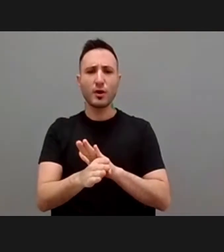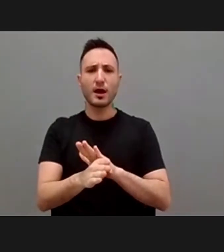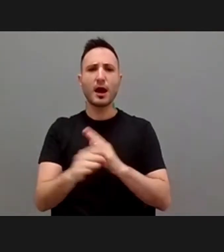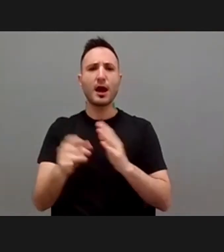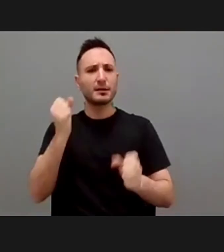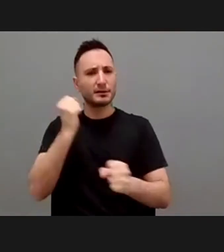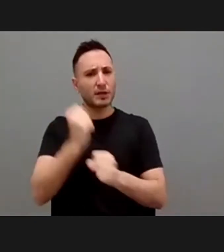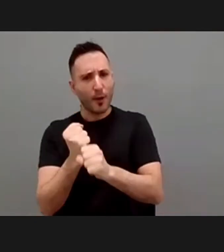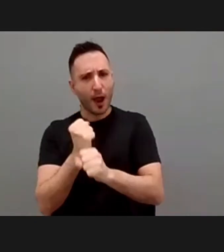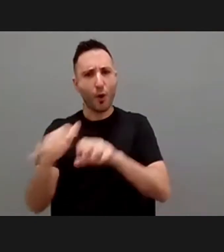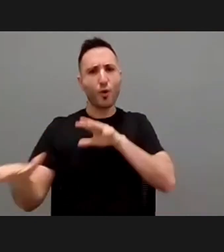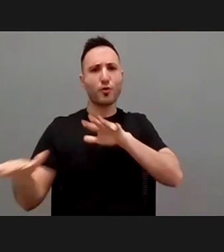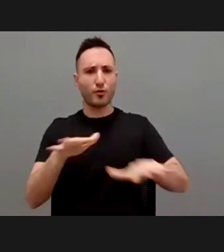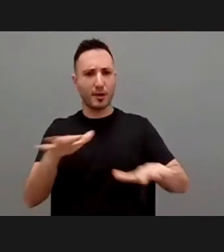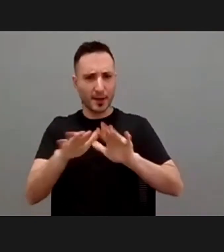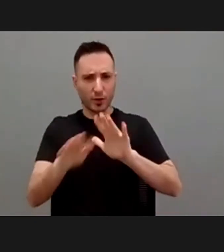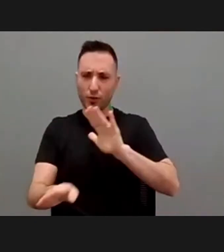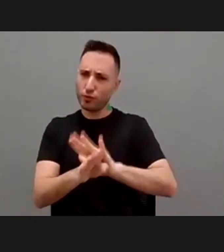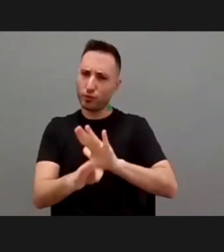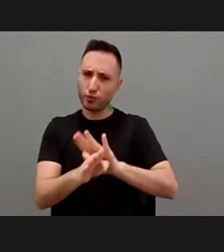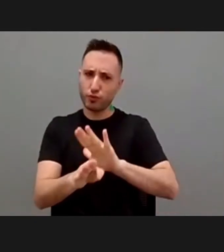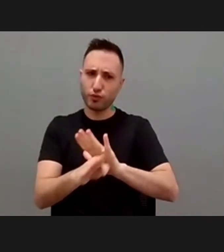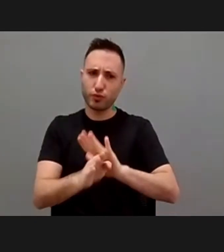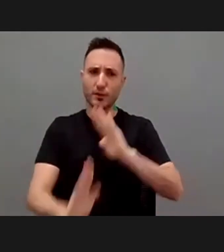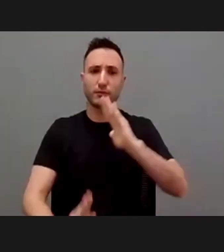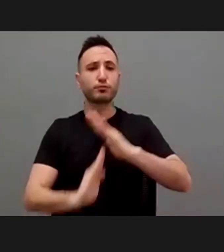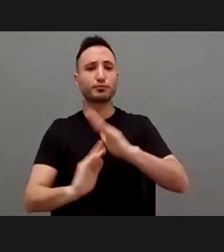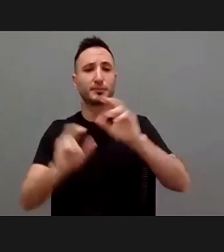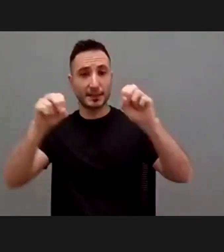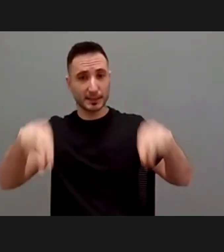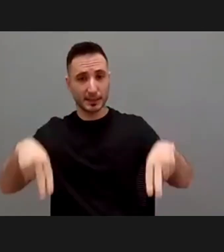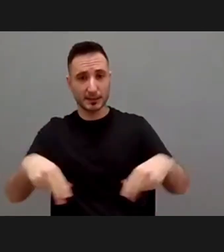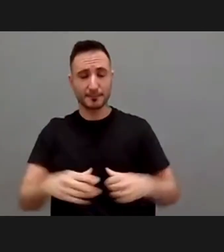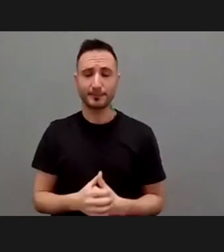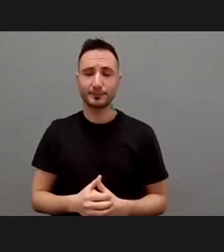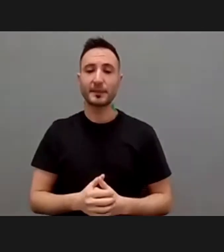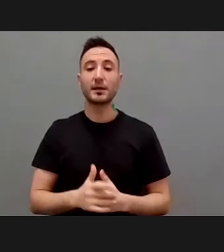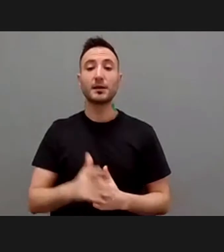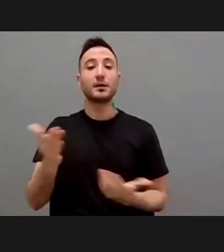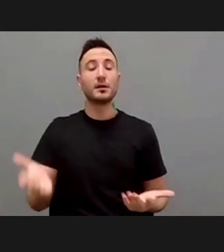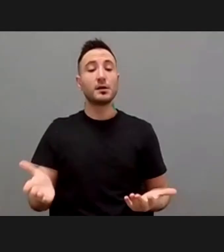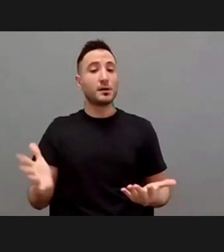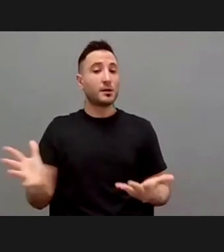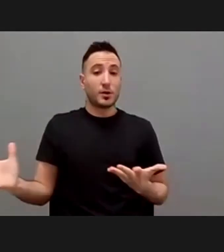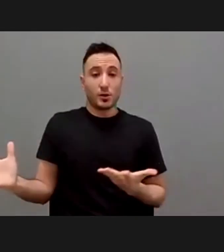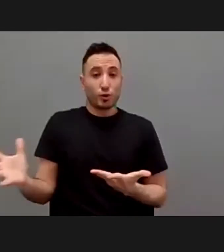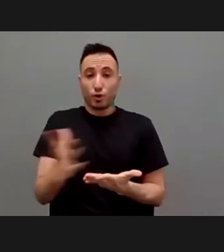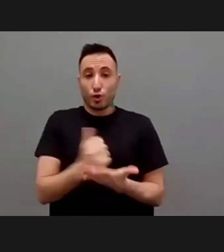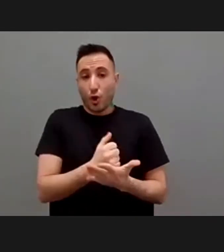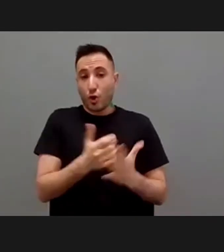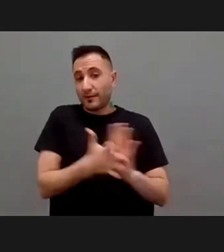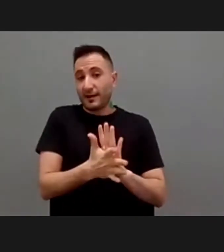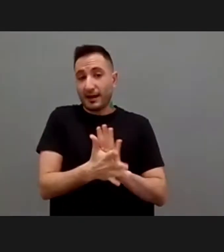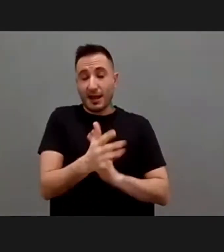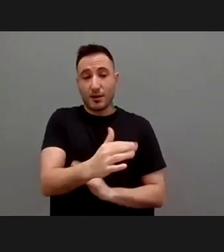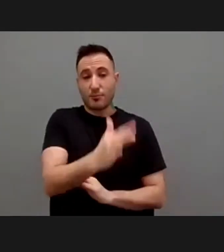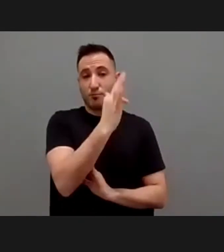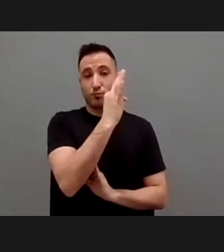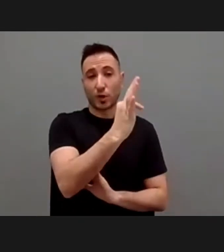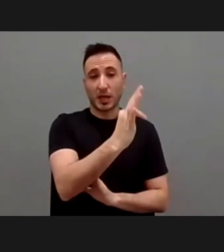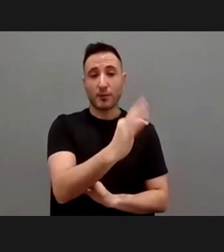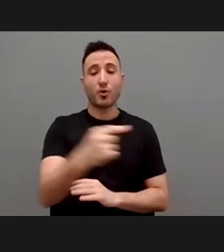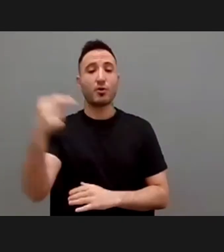actividad económica y social. Como todo, pues tiene sus ventajas y